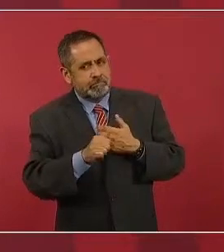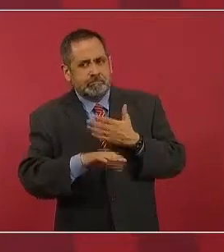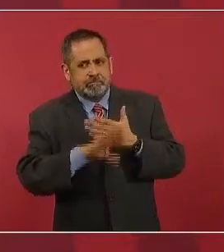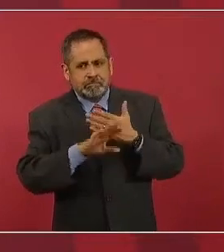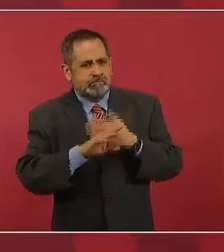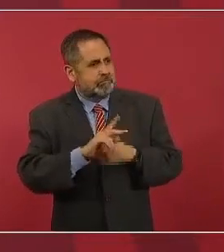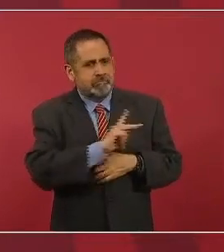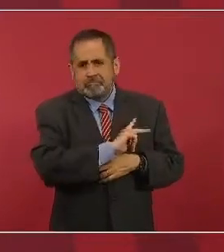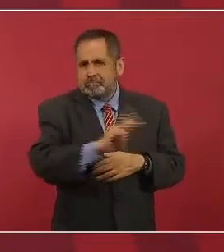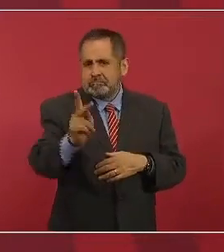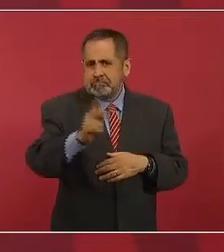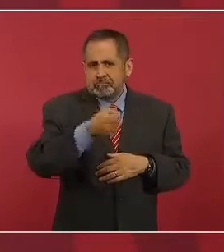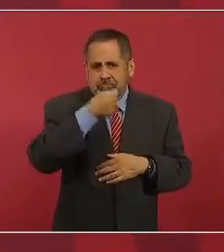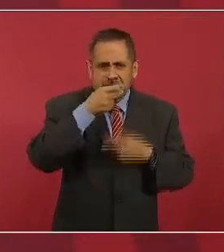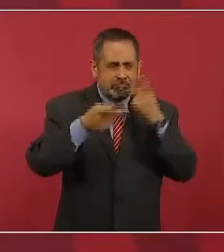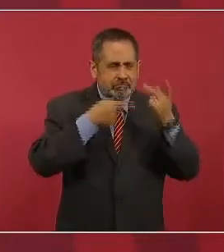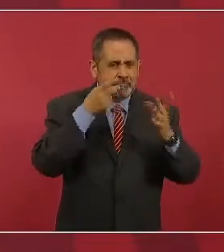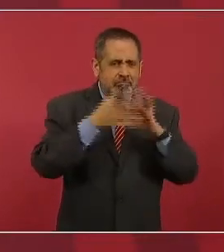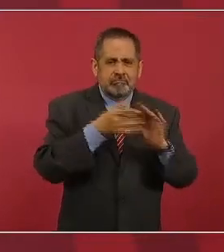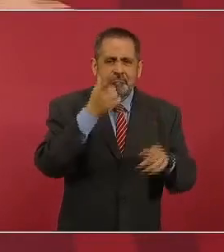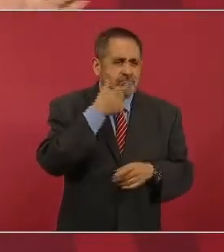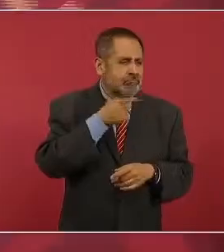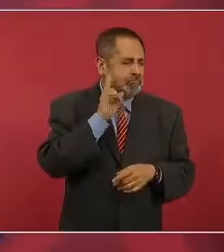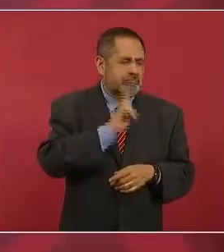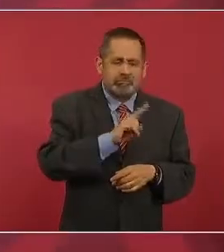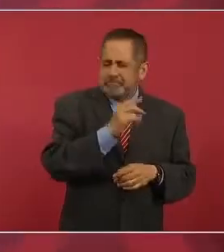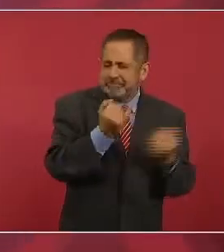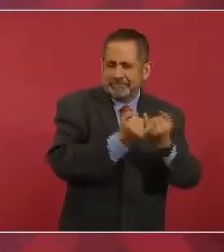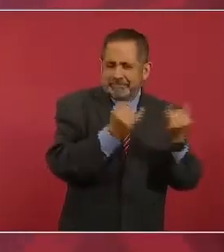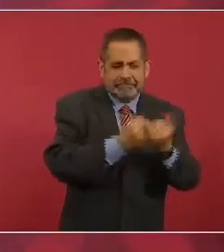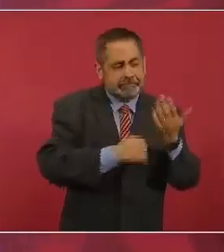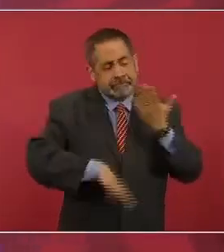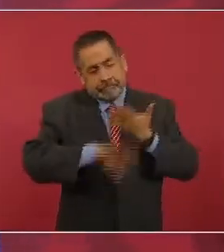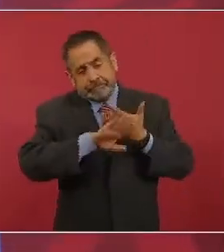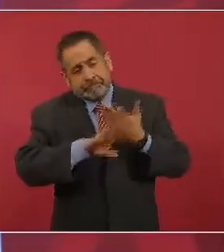conductores de radio, hombres y mujeres, en contra.